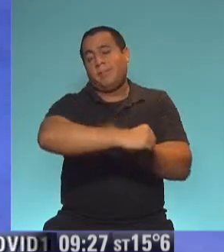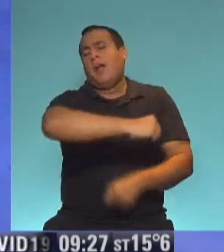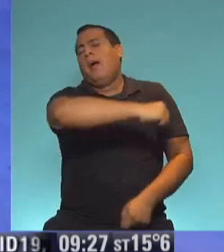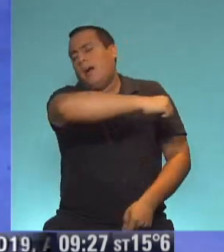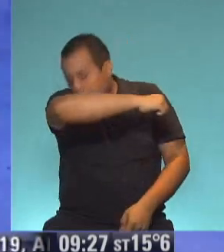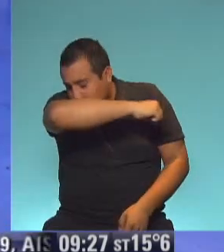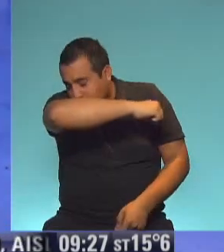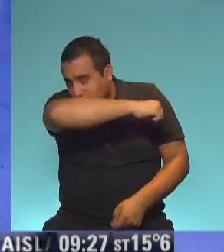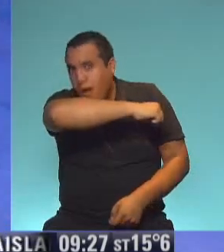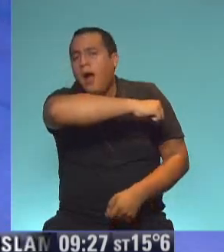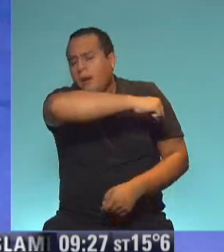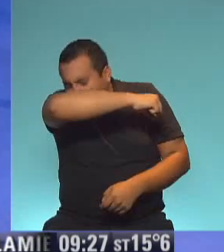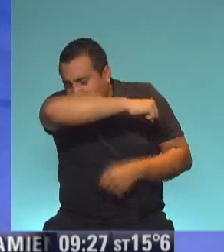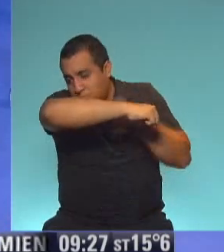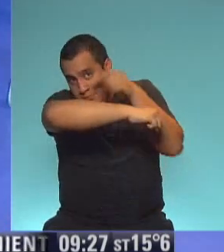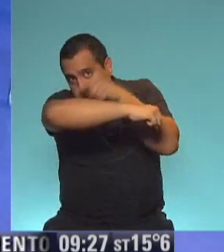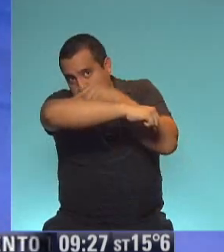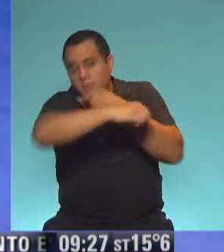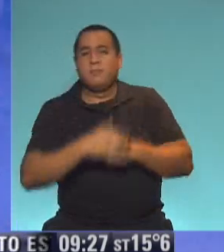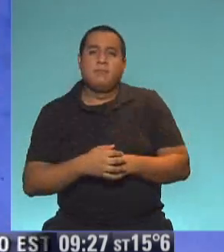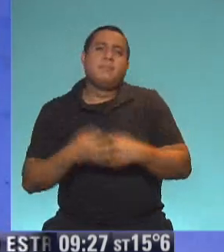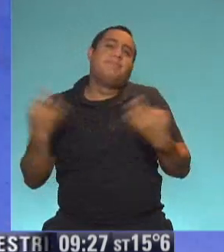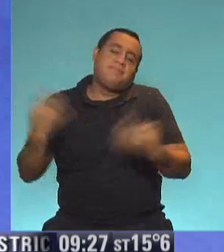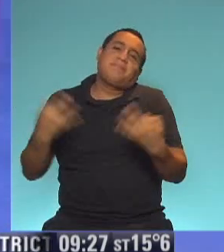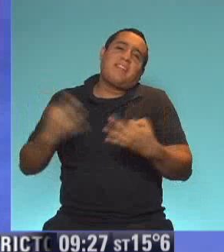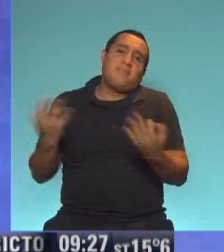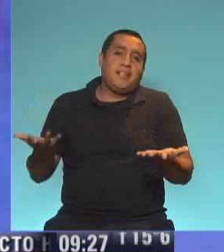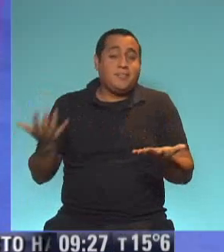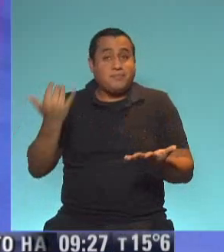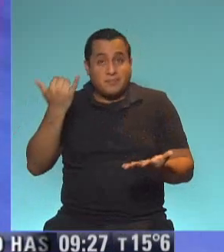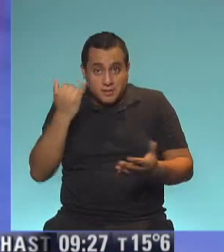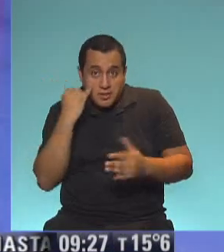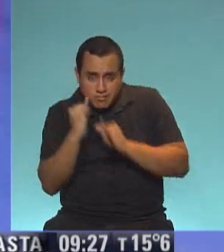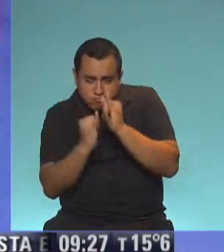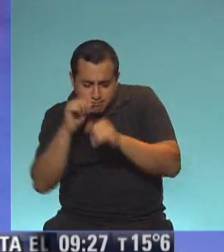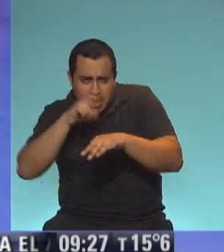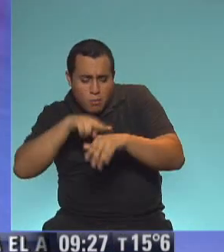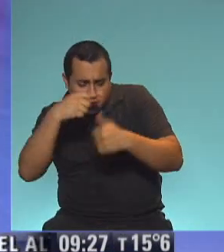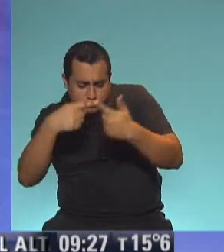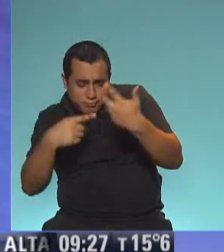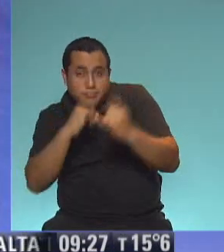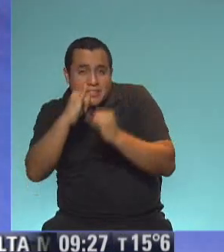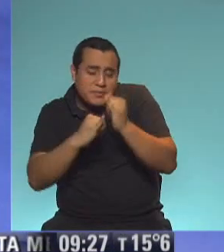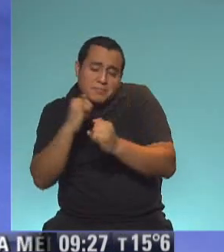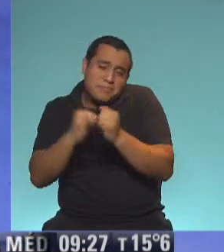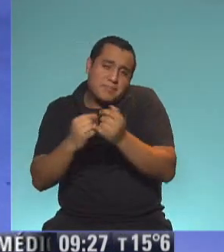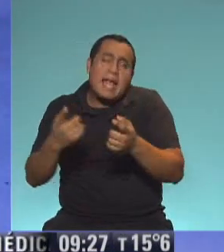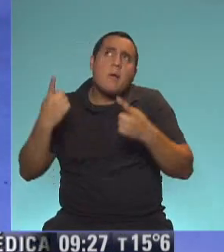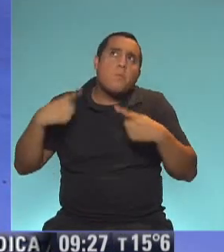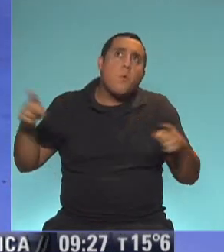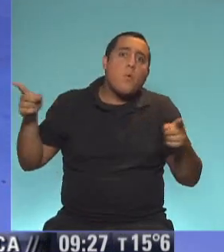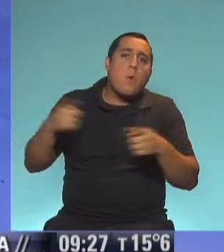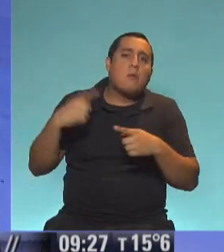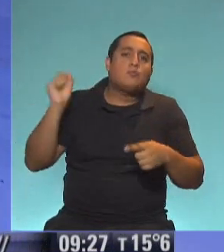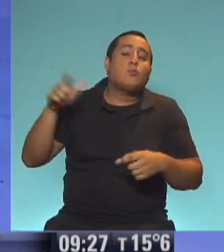codo. Así, cuate. Así, mire, cuate. Muy bien. ¡Achís! Están todas las recomendaciones que hicimos los mexicanos para